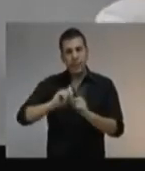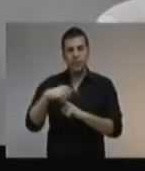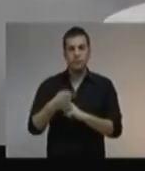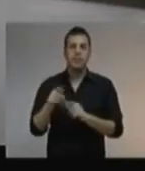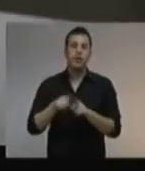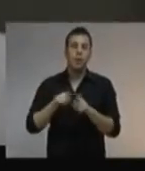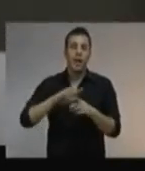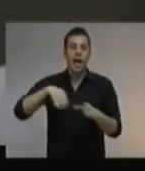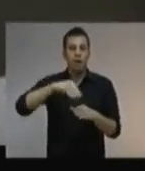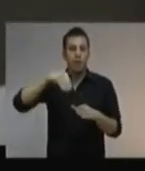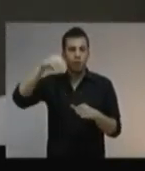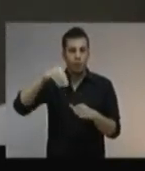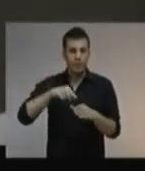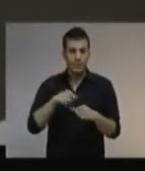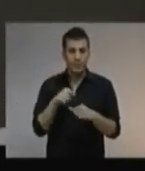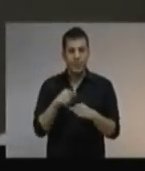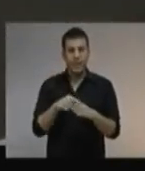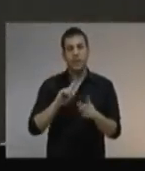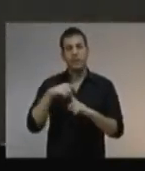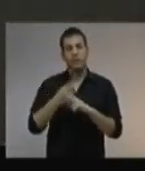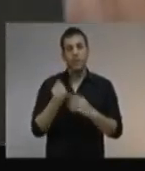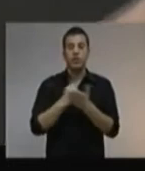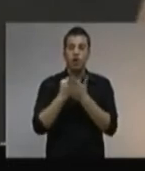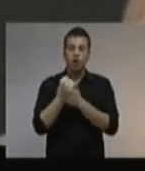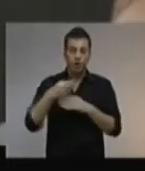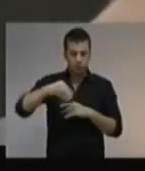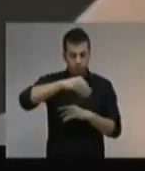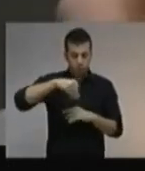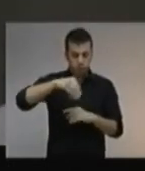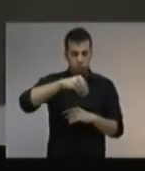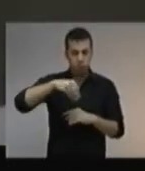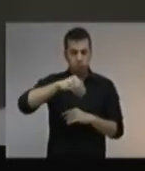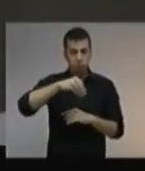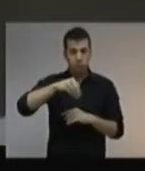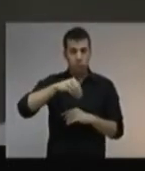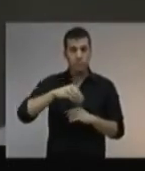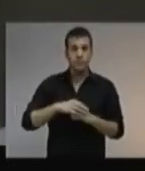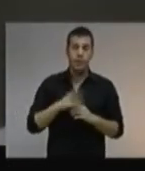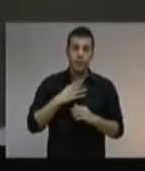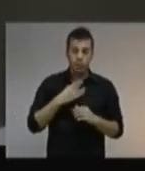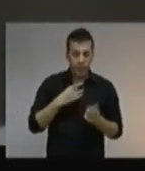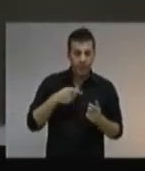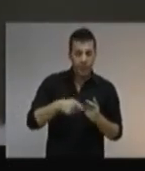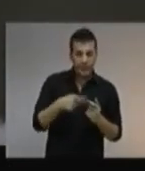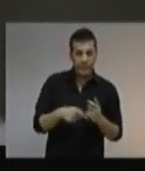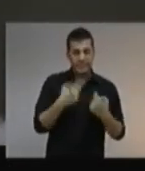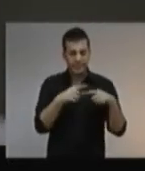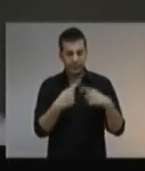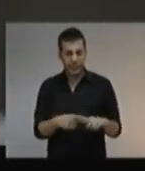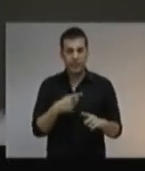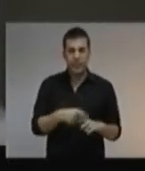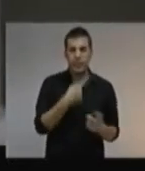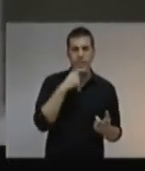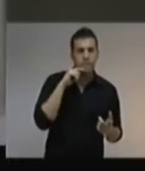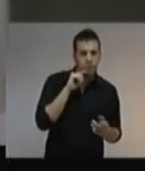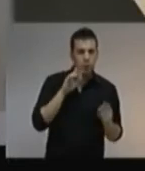tiene, es fría. Y el gofio se rocía por encima y se va acompañando un poco de gofio con parte salado, parte dulce,